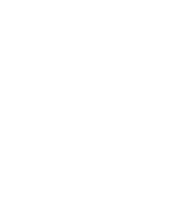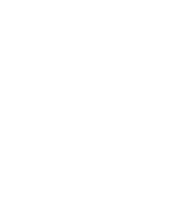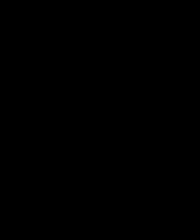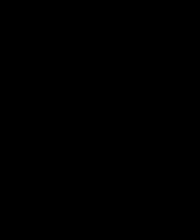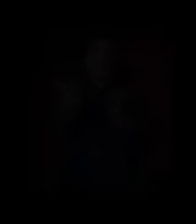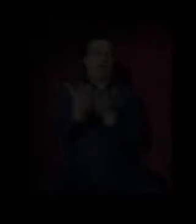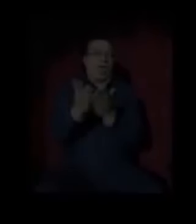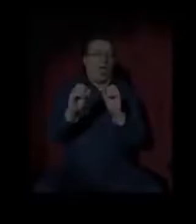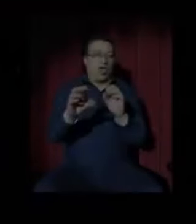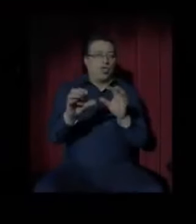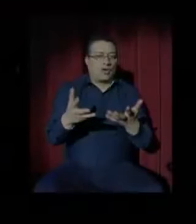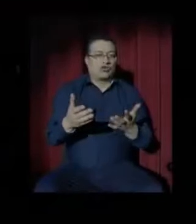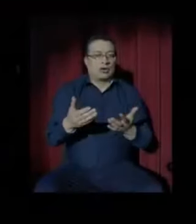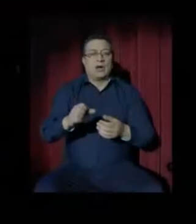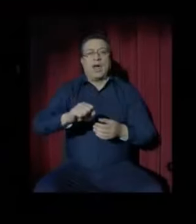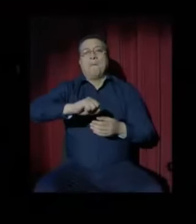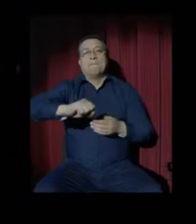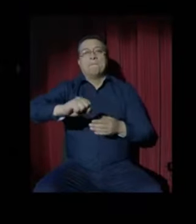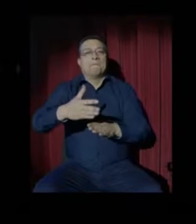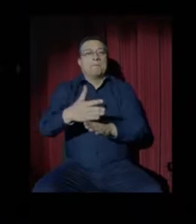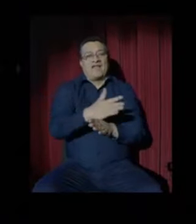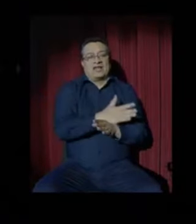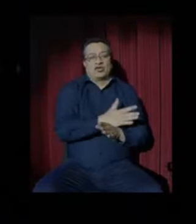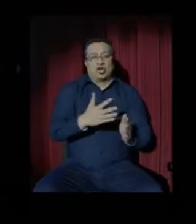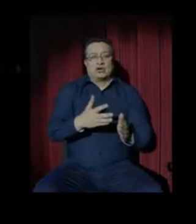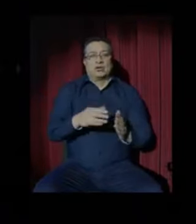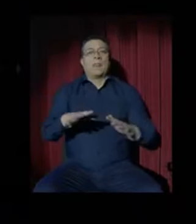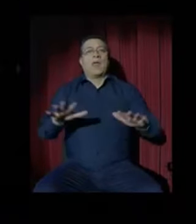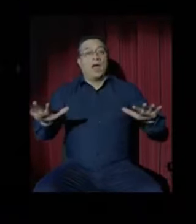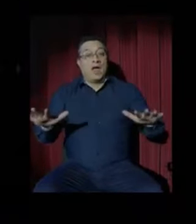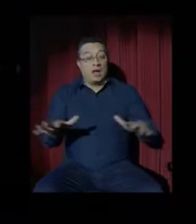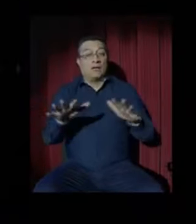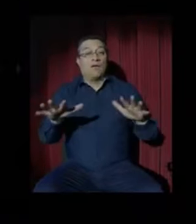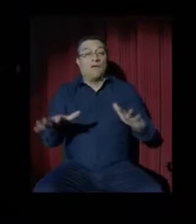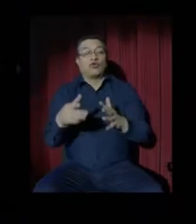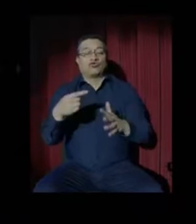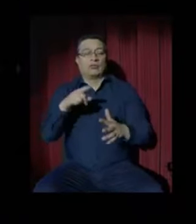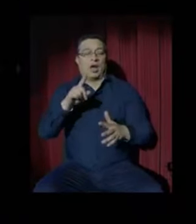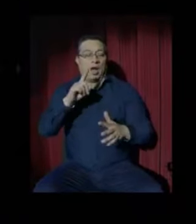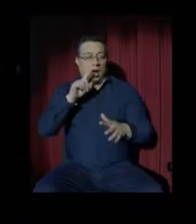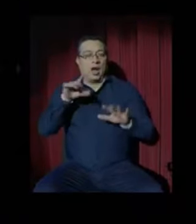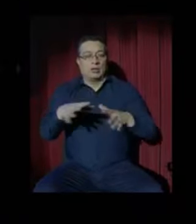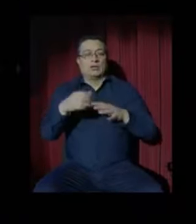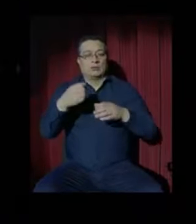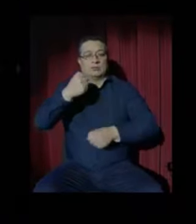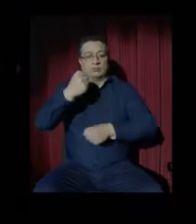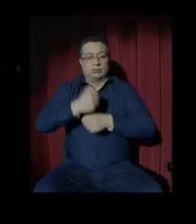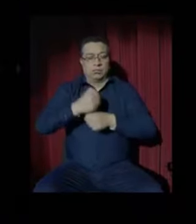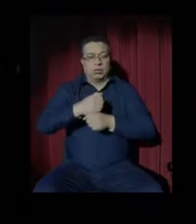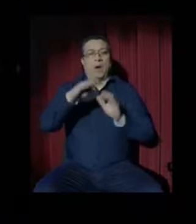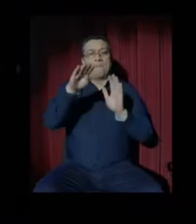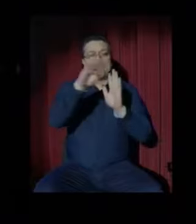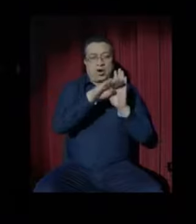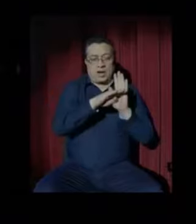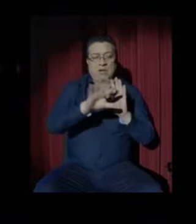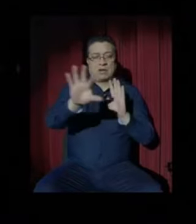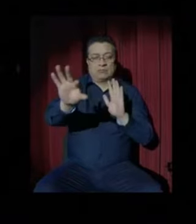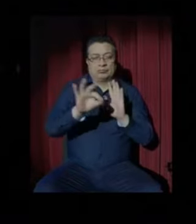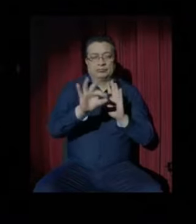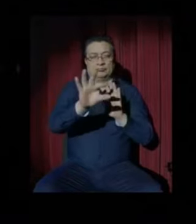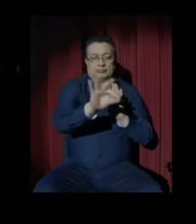contigo la prevención el esfuerzo que hacemos con creación de empleo con los programas